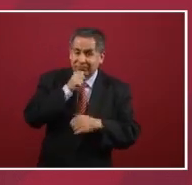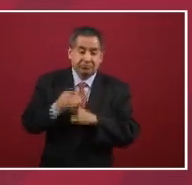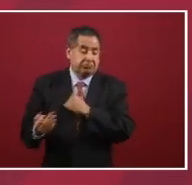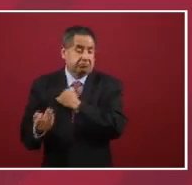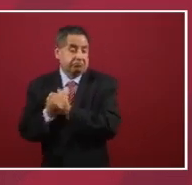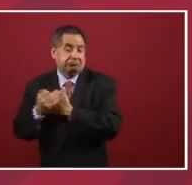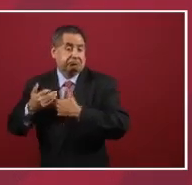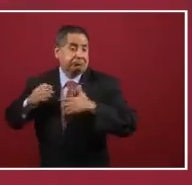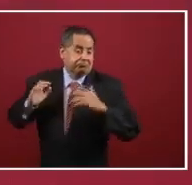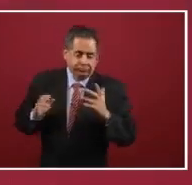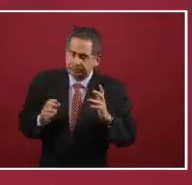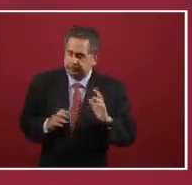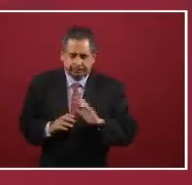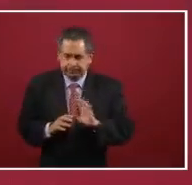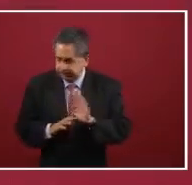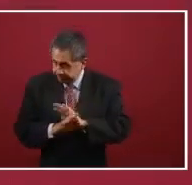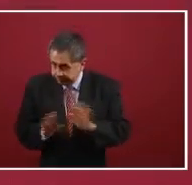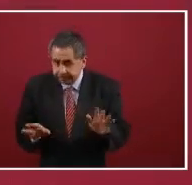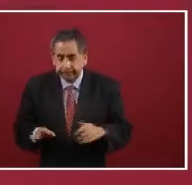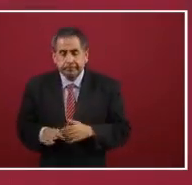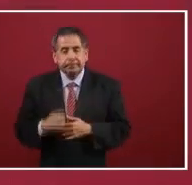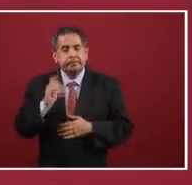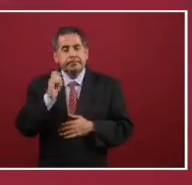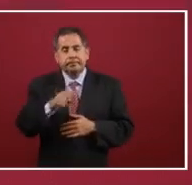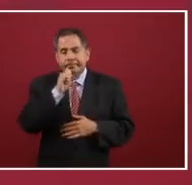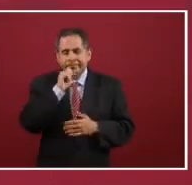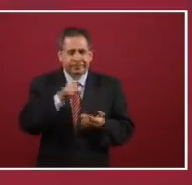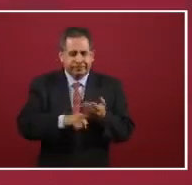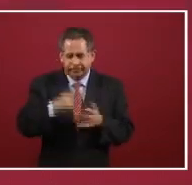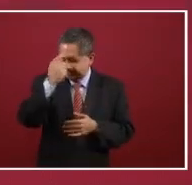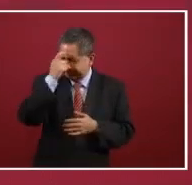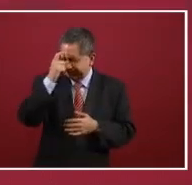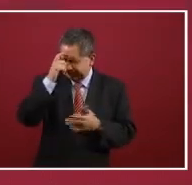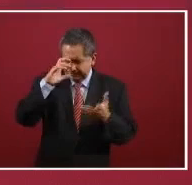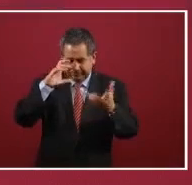público, sino también el pensamiento.